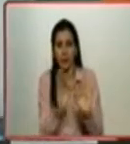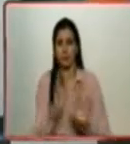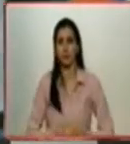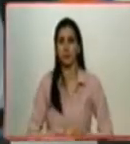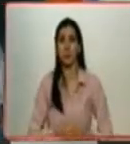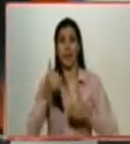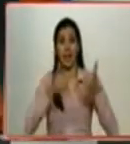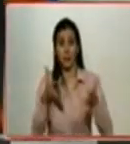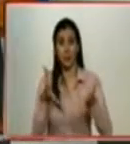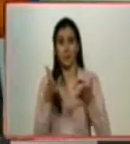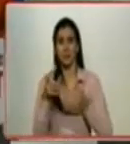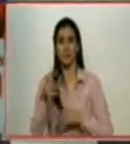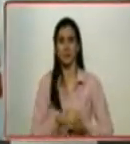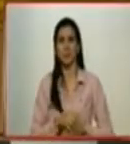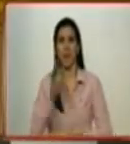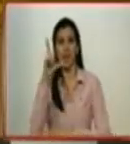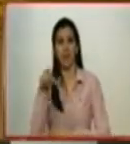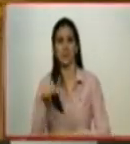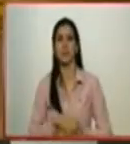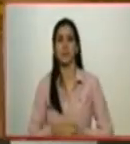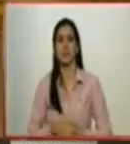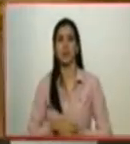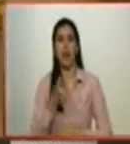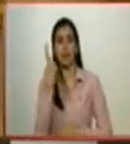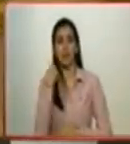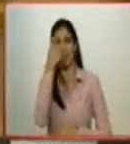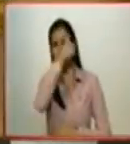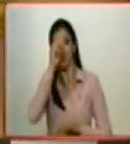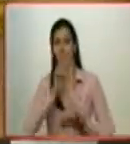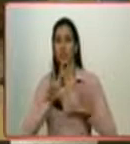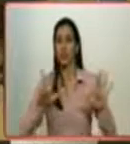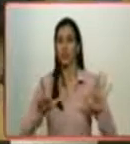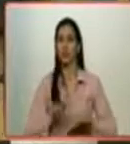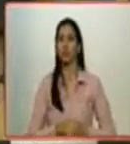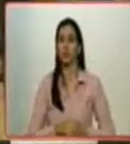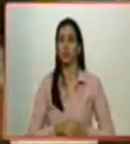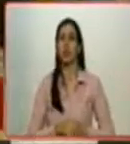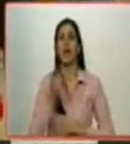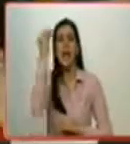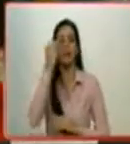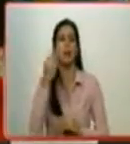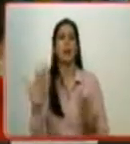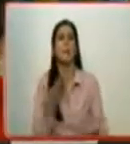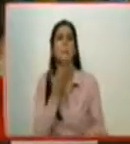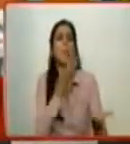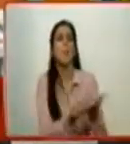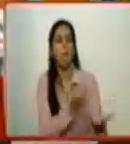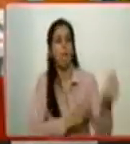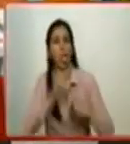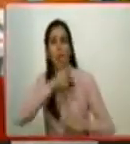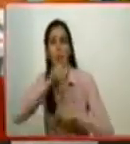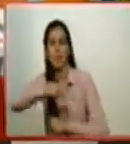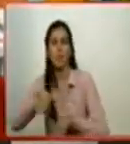Los candidatos escogidos por los larenses en la inédita jornada electoral del pasado domingo analizan los planteamientos de las personas visitadas en el